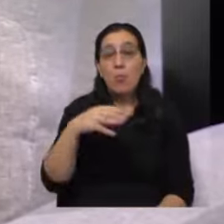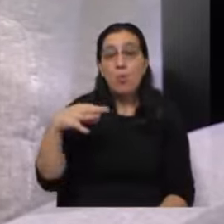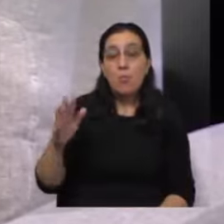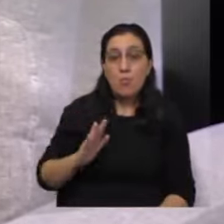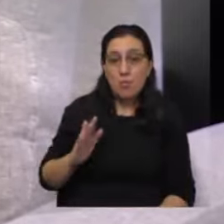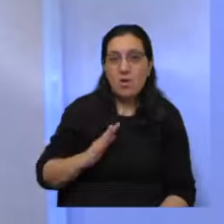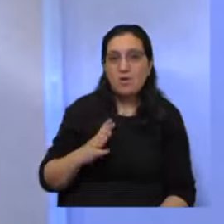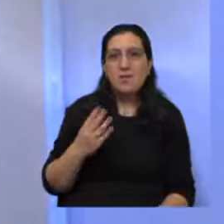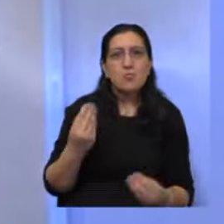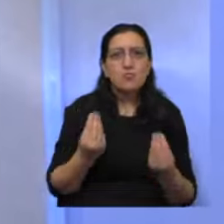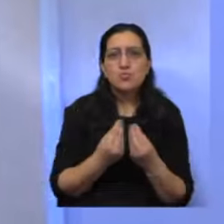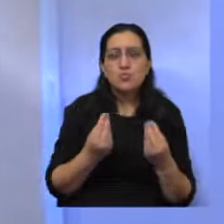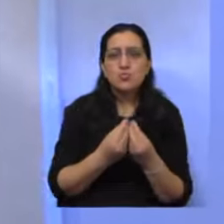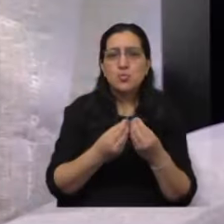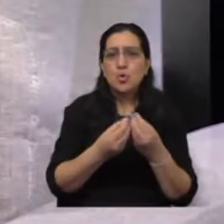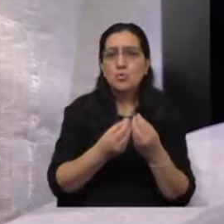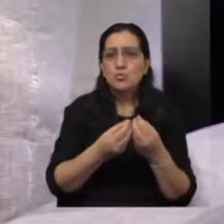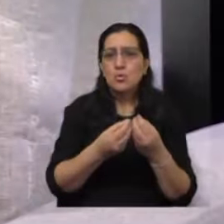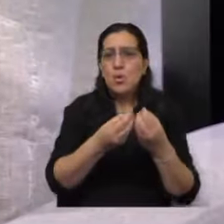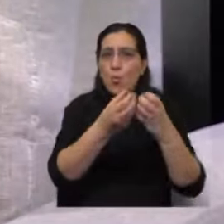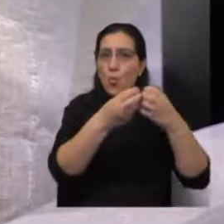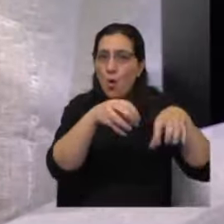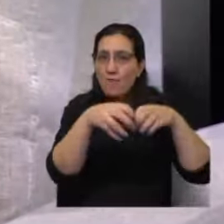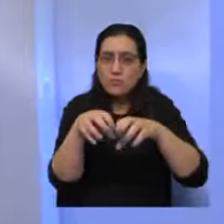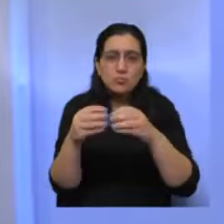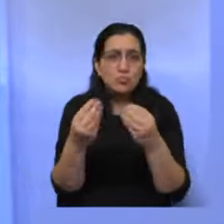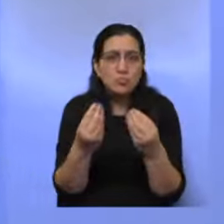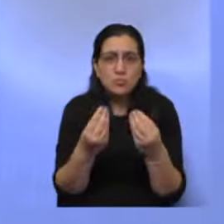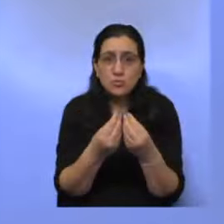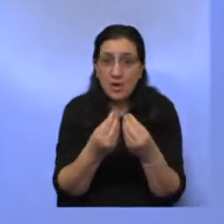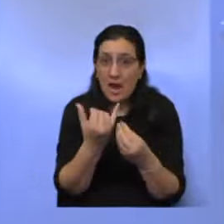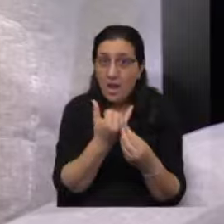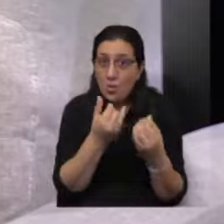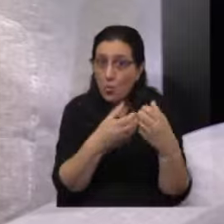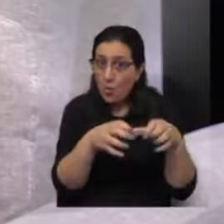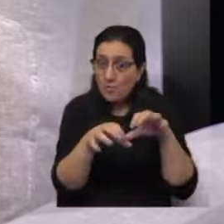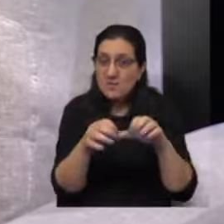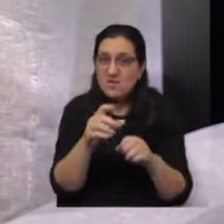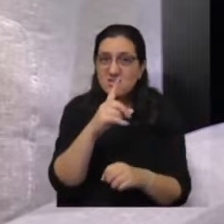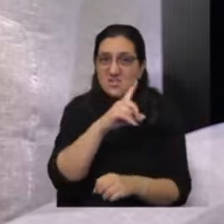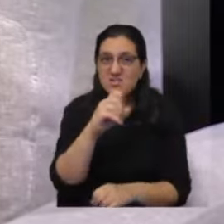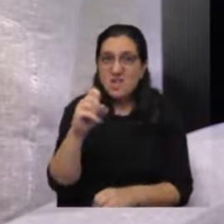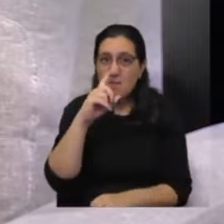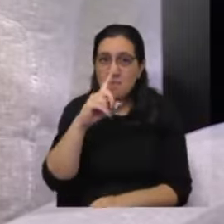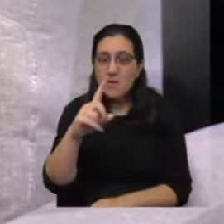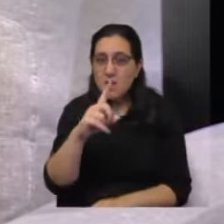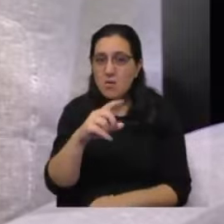El ruso se está mirando. Sí. Porque pone huevo. Se pone de a 100.000